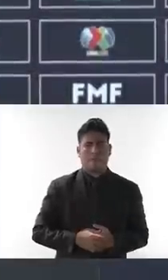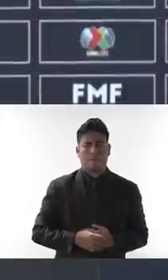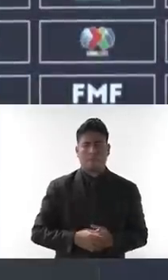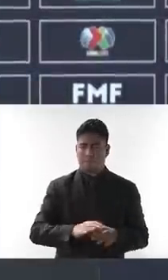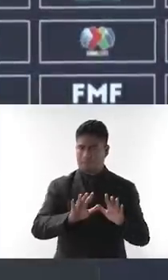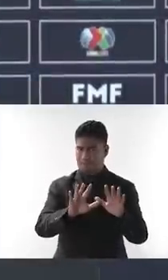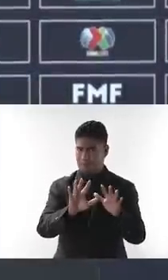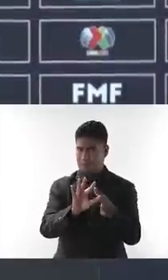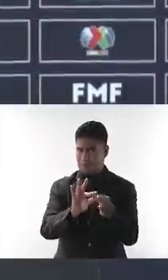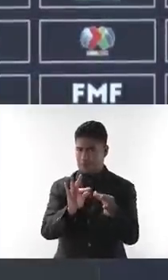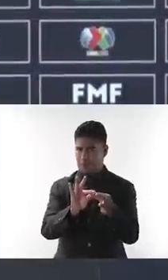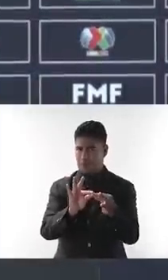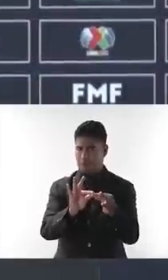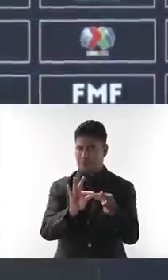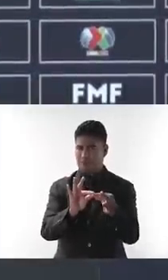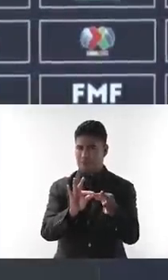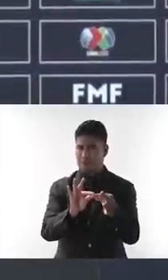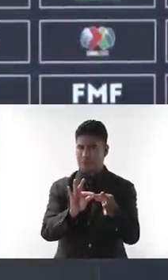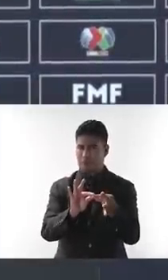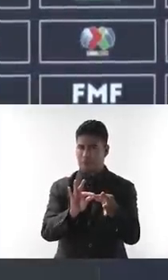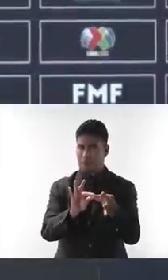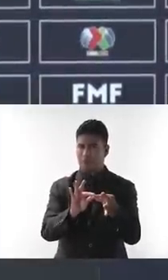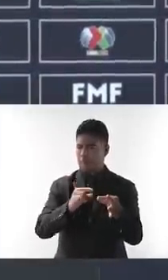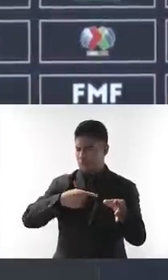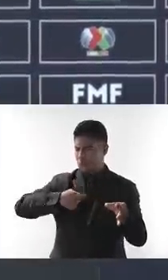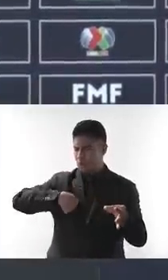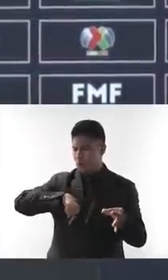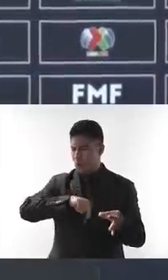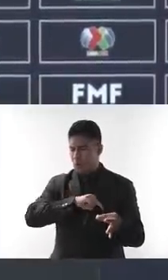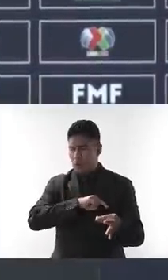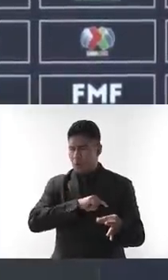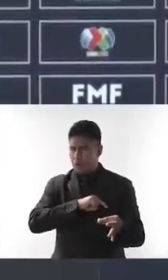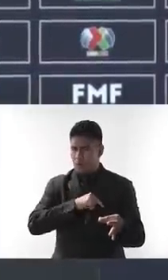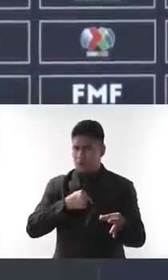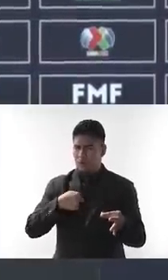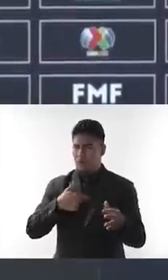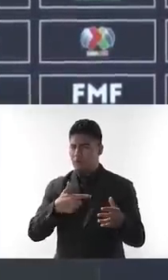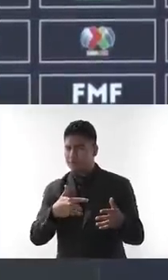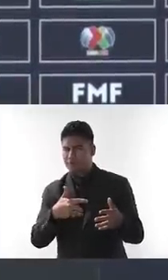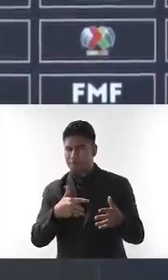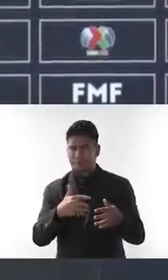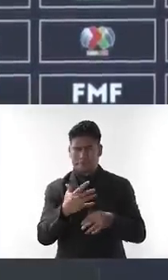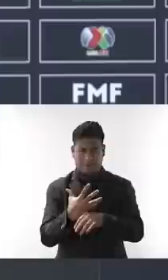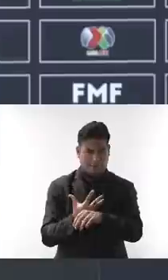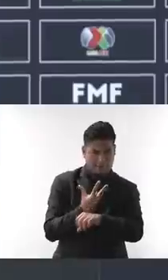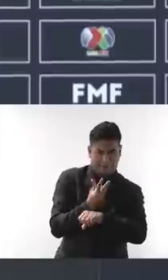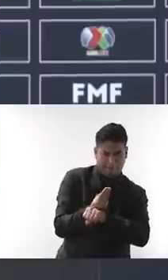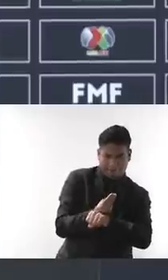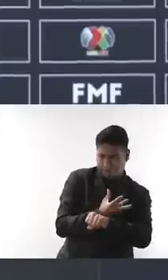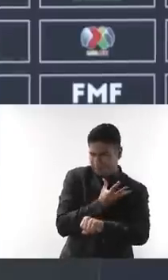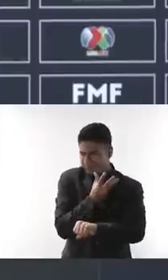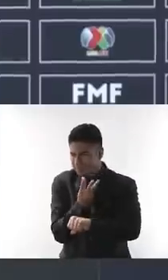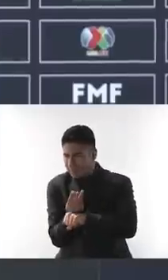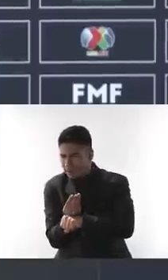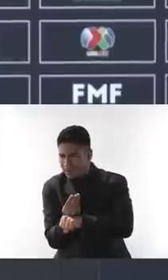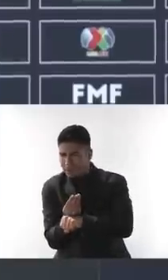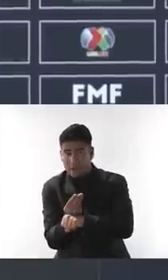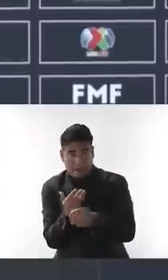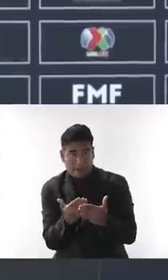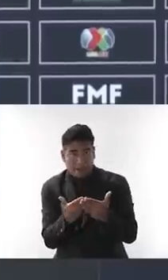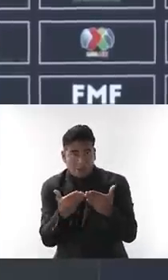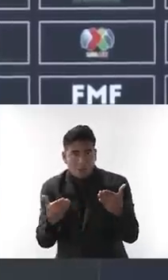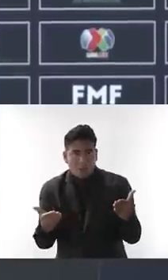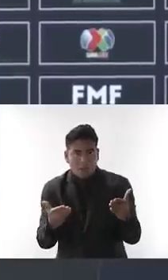No es una modificación a cómo se juega hoy el torneo. Son dos